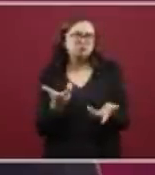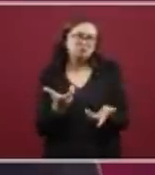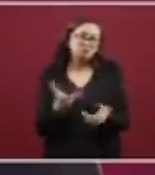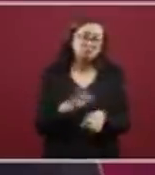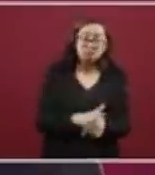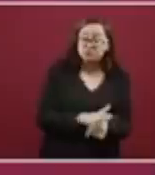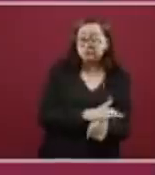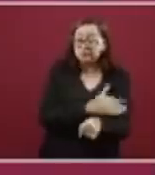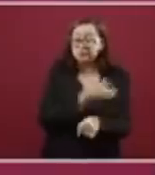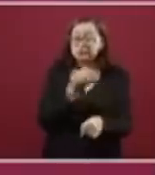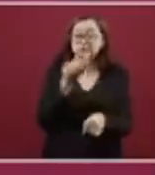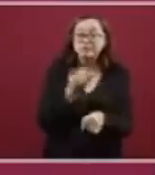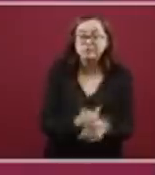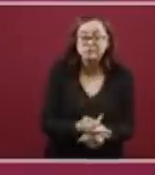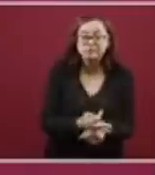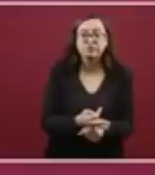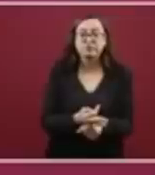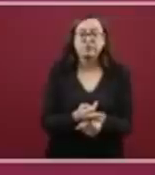no